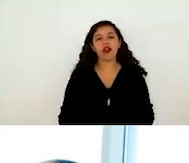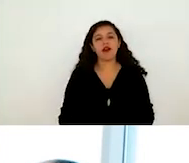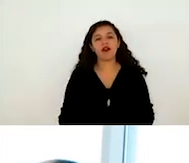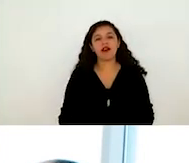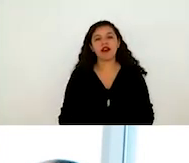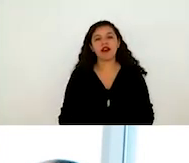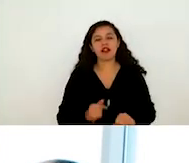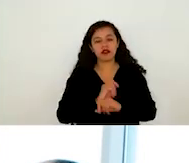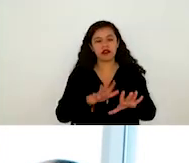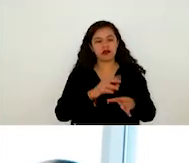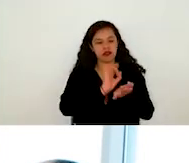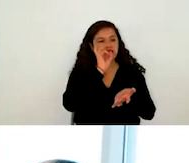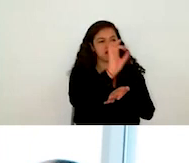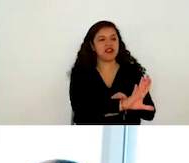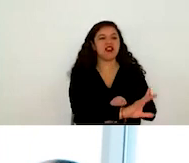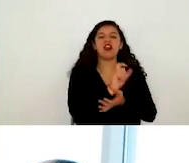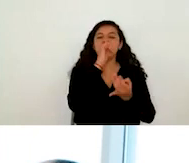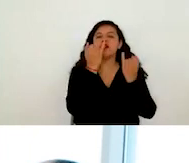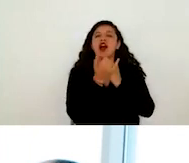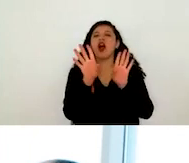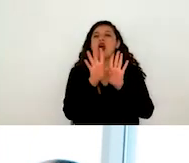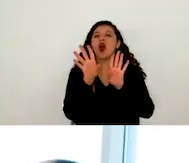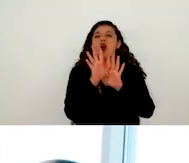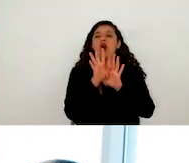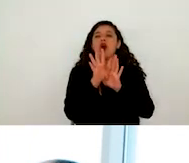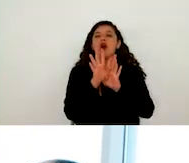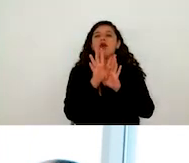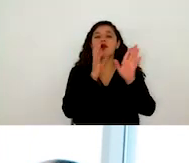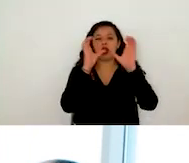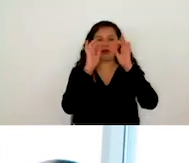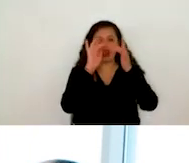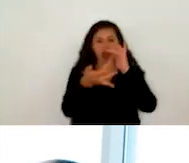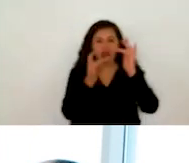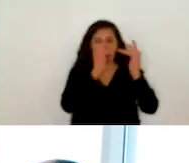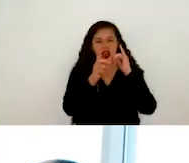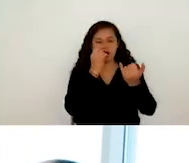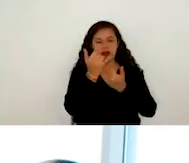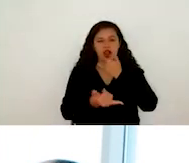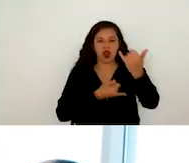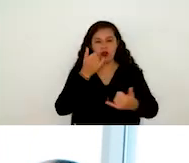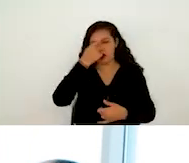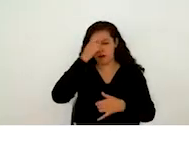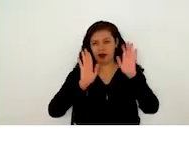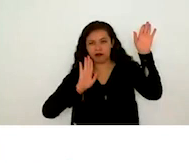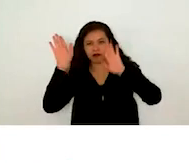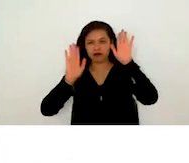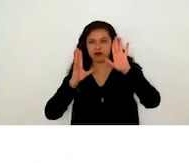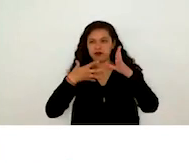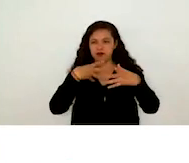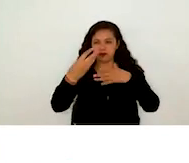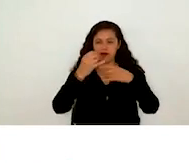están dando ustedes es como el teléfono descompuesto imagen lo que ustedes han jugado a esto muy bien cuáles son los elementos